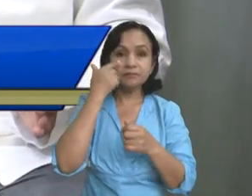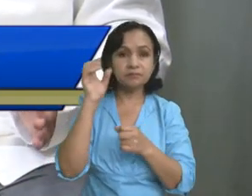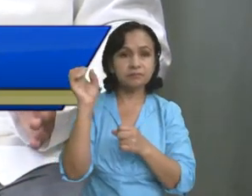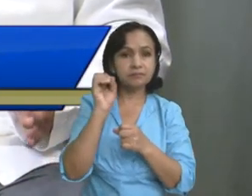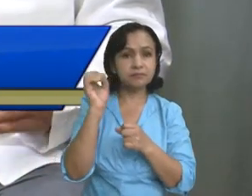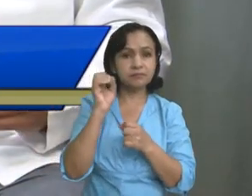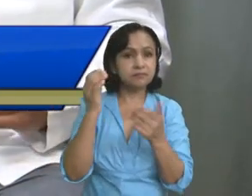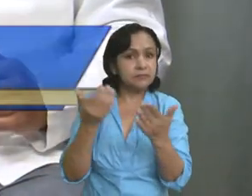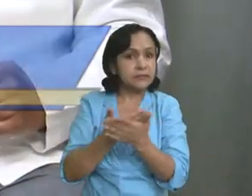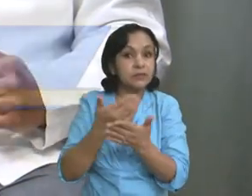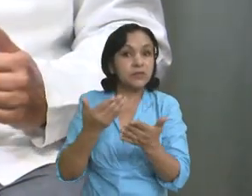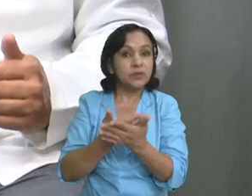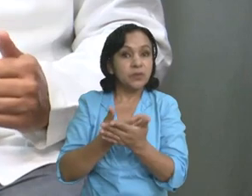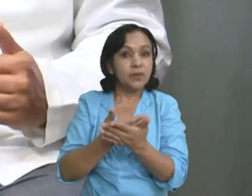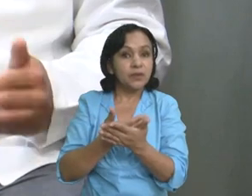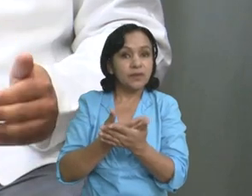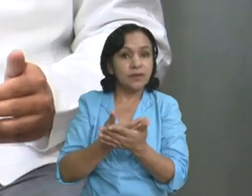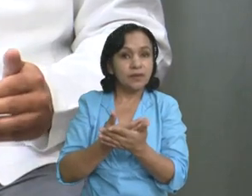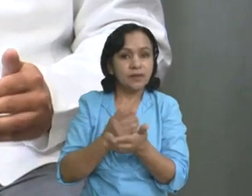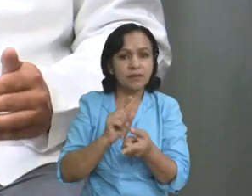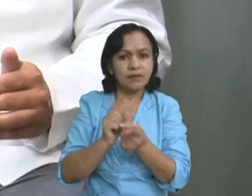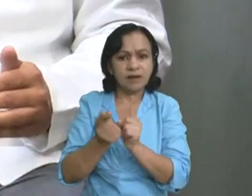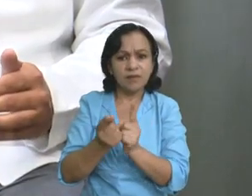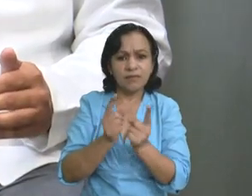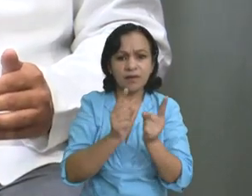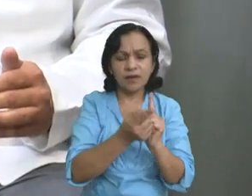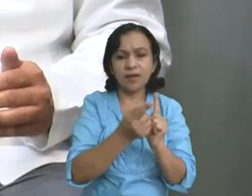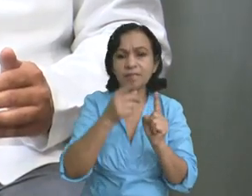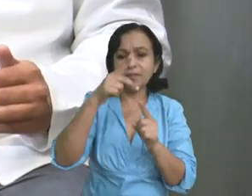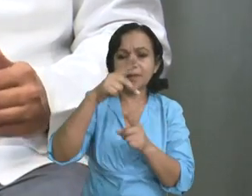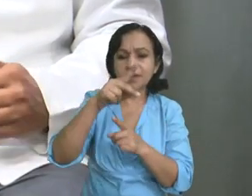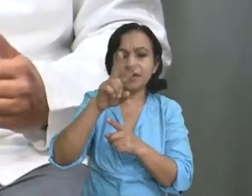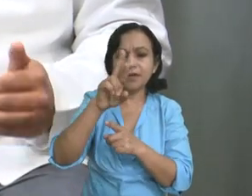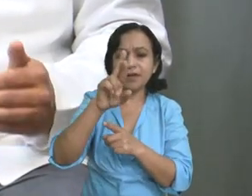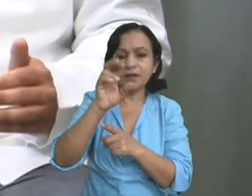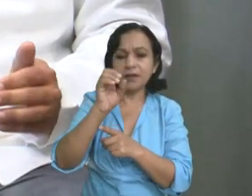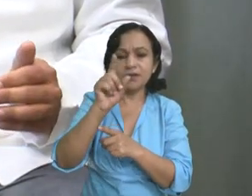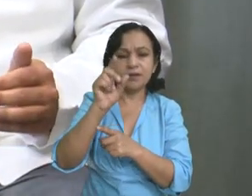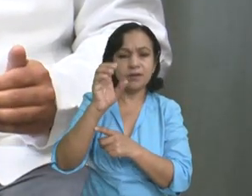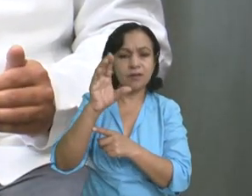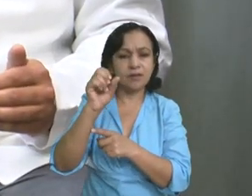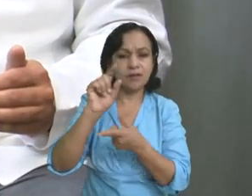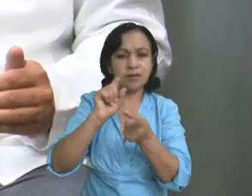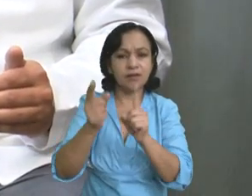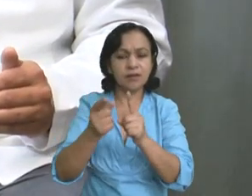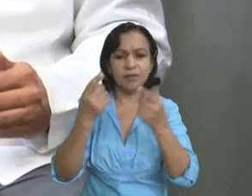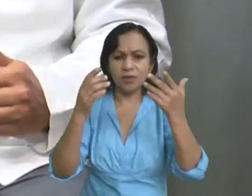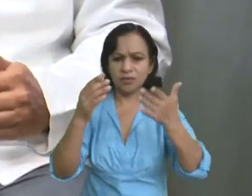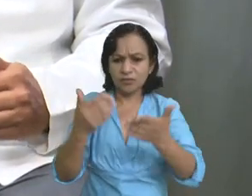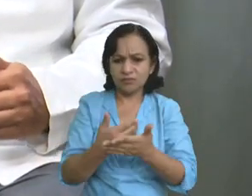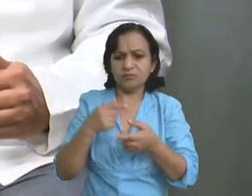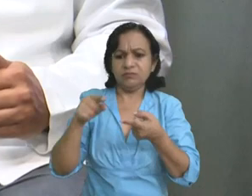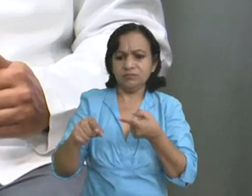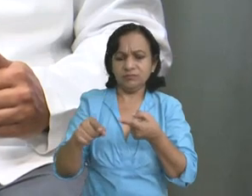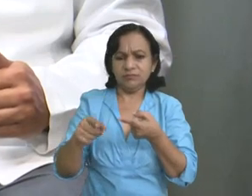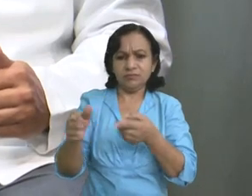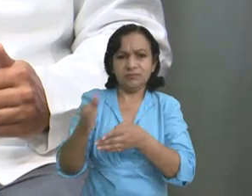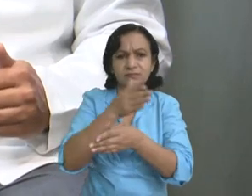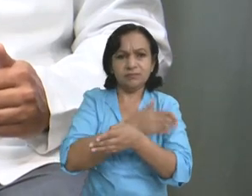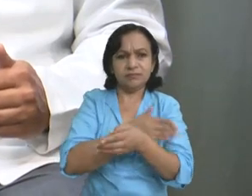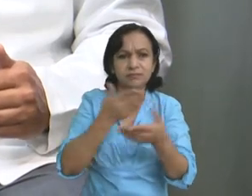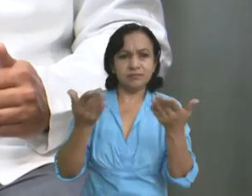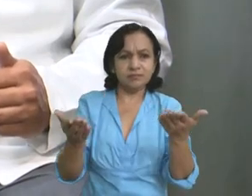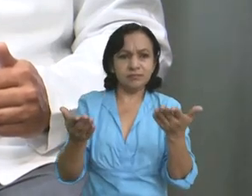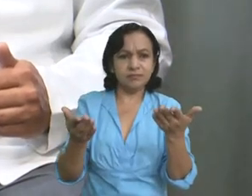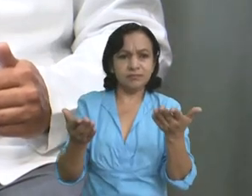enfermedad nueva, que todos los días cambian los protocolos necesariamente porque aparecen elementos nuevos. Incluso